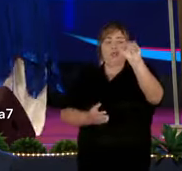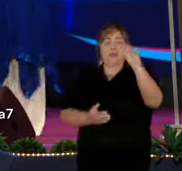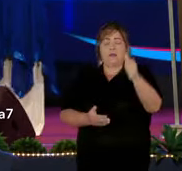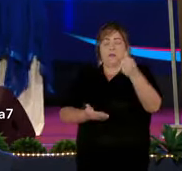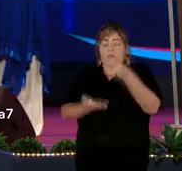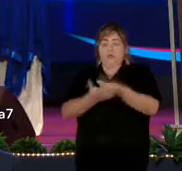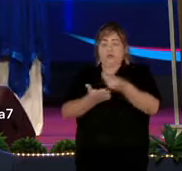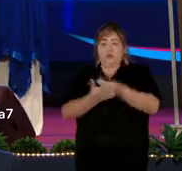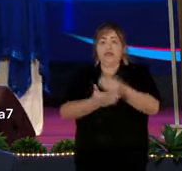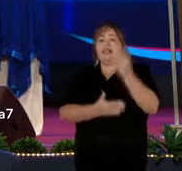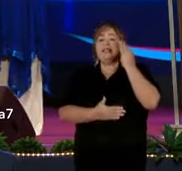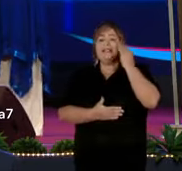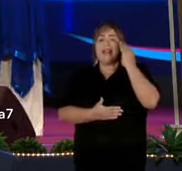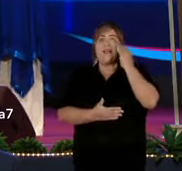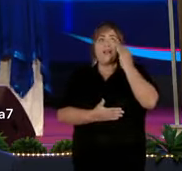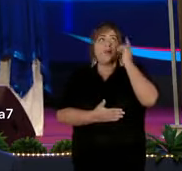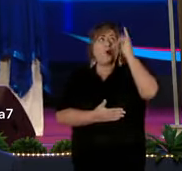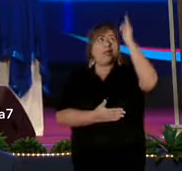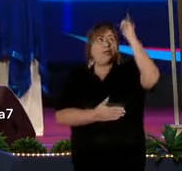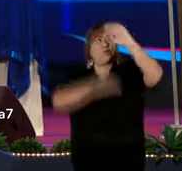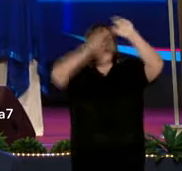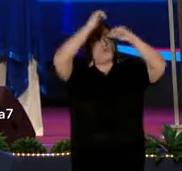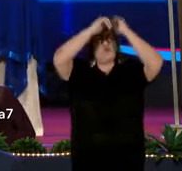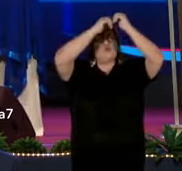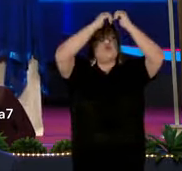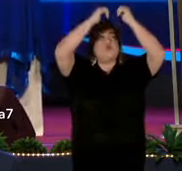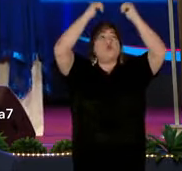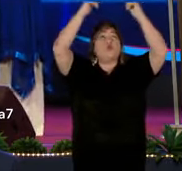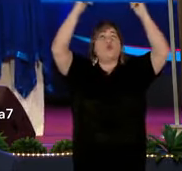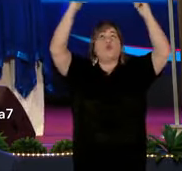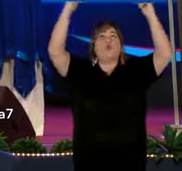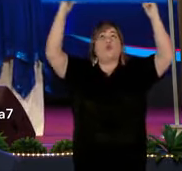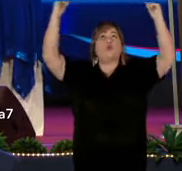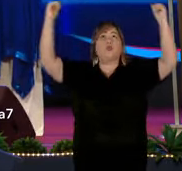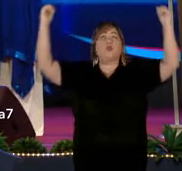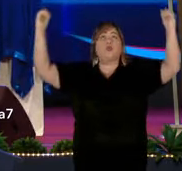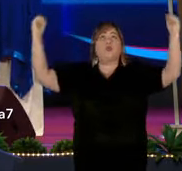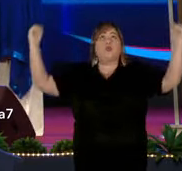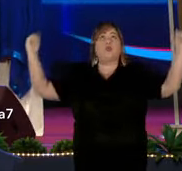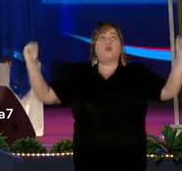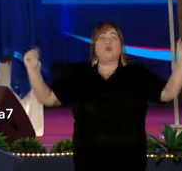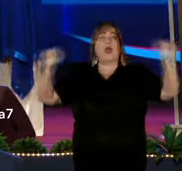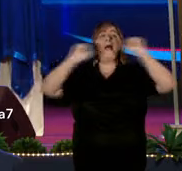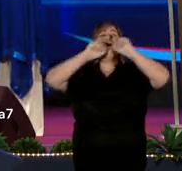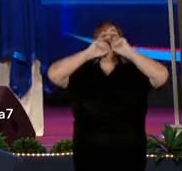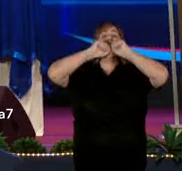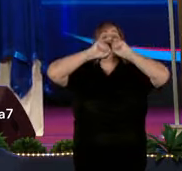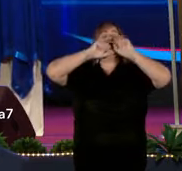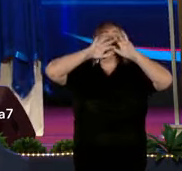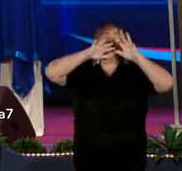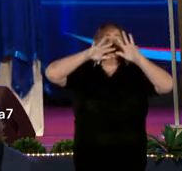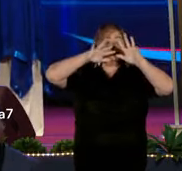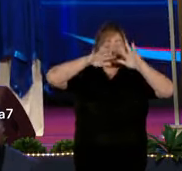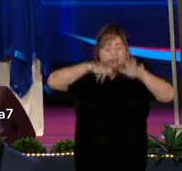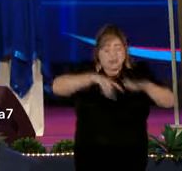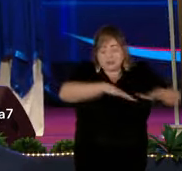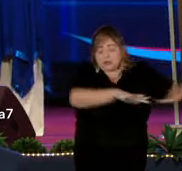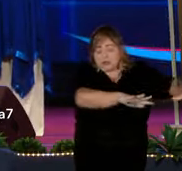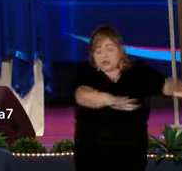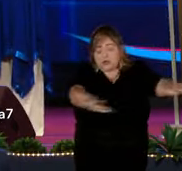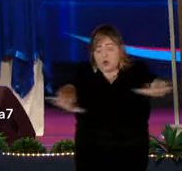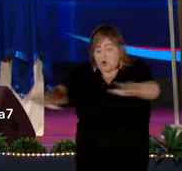tú desde el cielo abres esas ventanas, Señor, y derrama sobre estos hermanos y por los que nos ven por la red